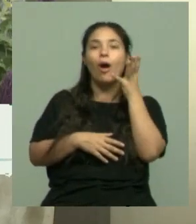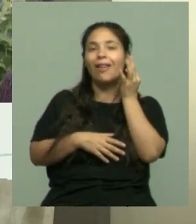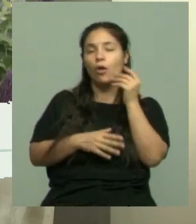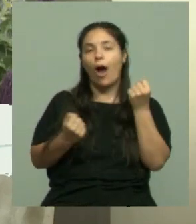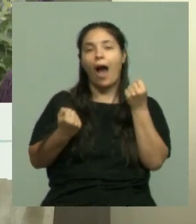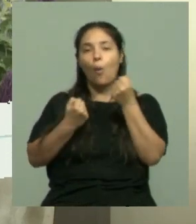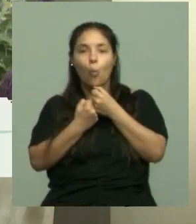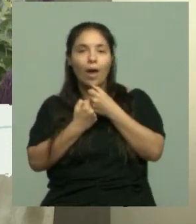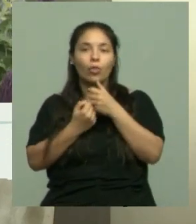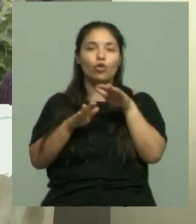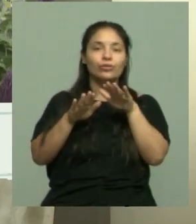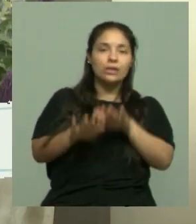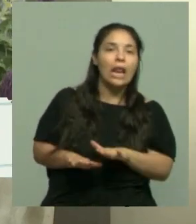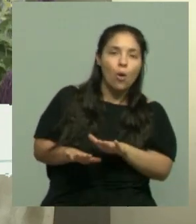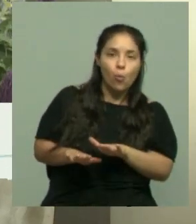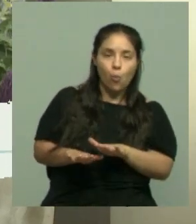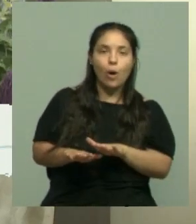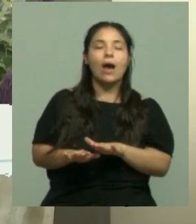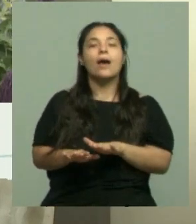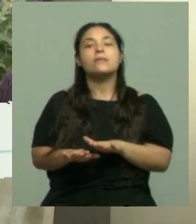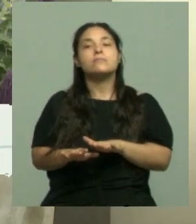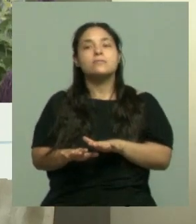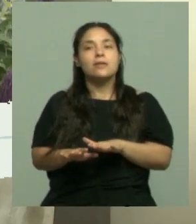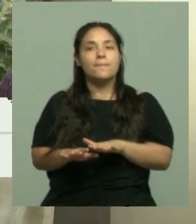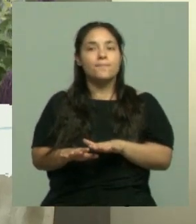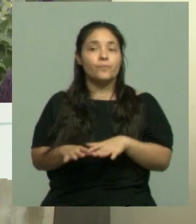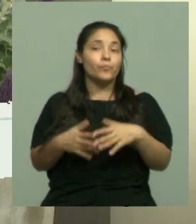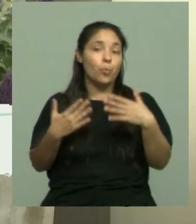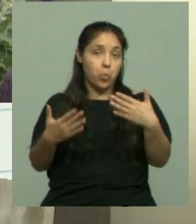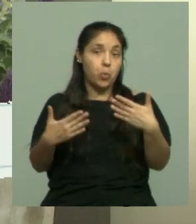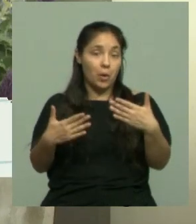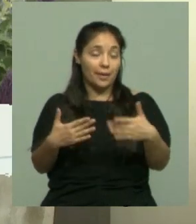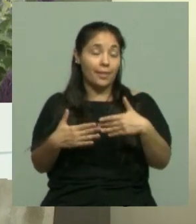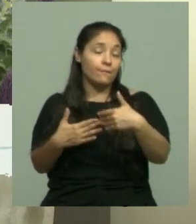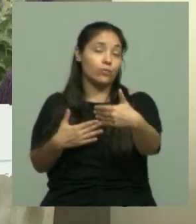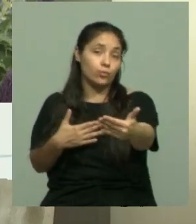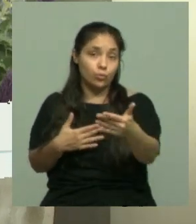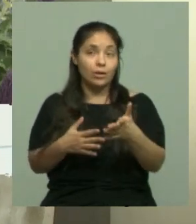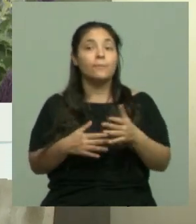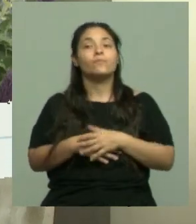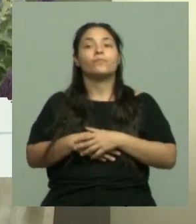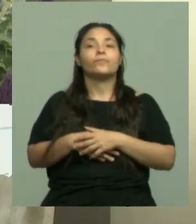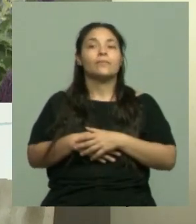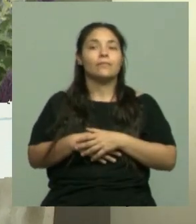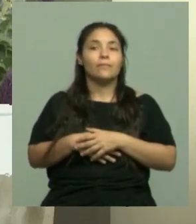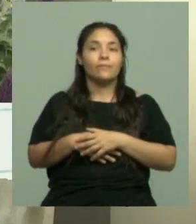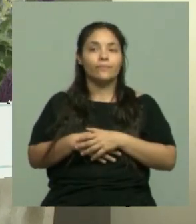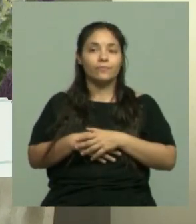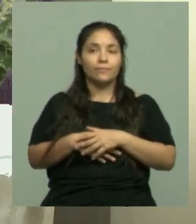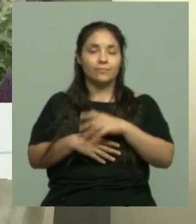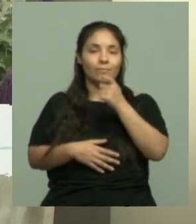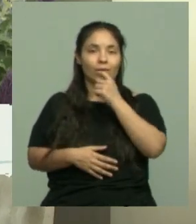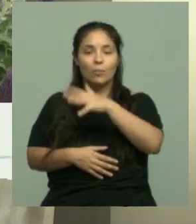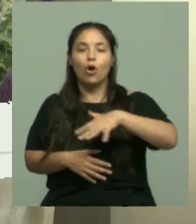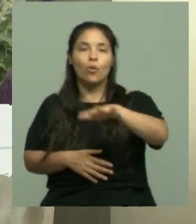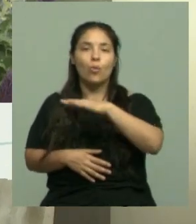tregua que se puede dar de acuerdo a lo que ha surgido en las últimas horas, ¿cuál sería el panorama en la Franja de